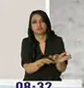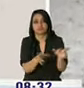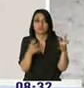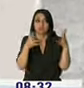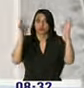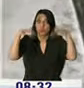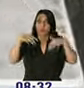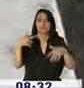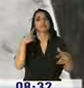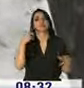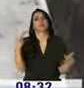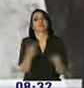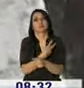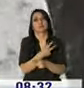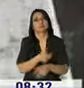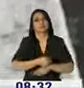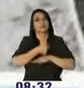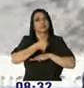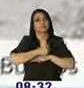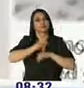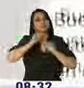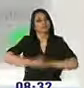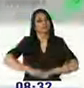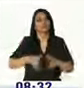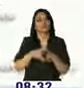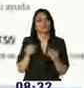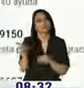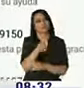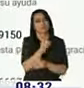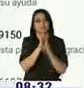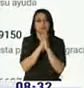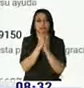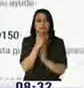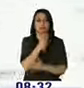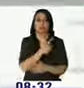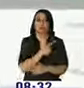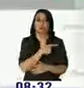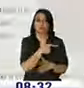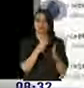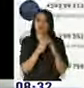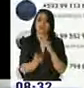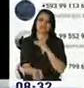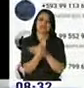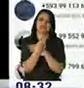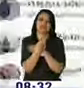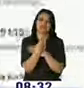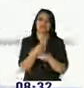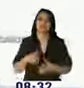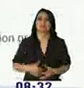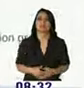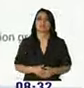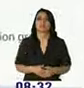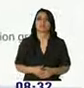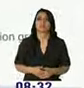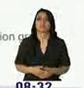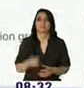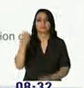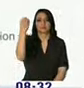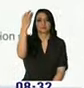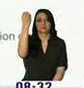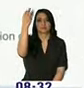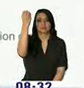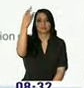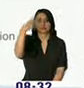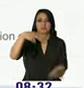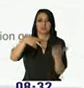esto. Autoridades, a ver qué se puede hacer, pide el vecino, porque el dueño no quiere hacerse cargo. Los semáforos peatonales en la parada del Hospital